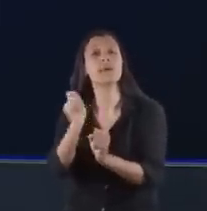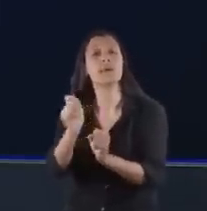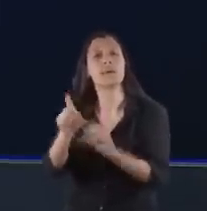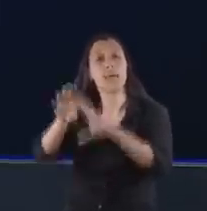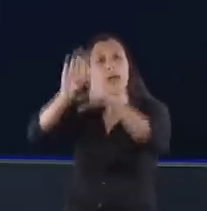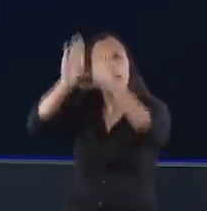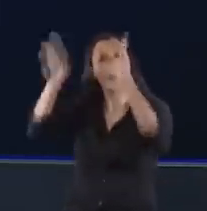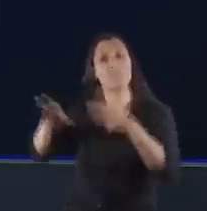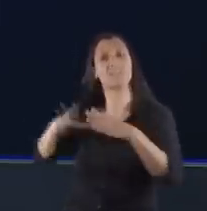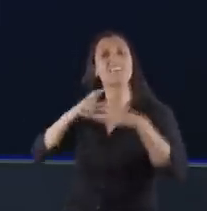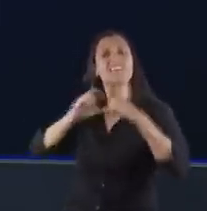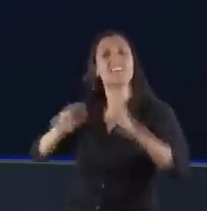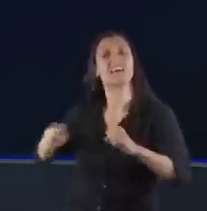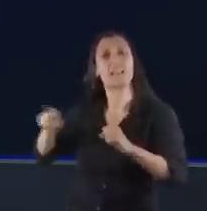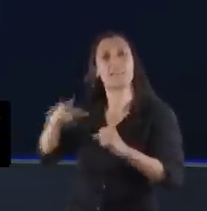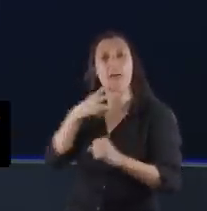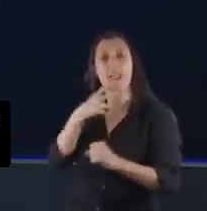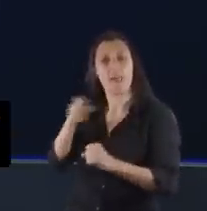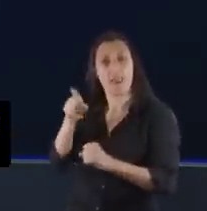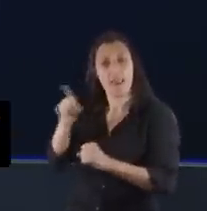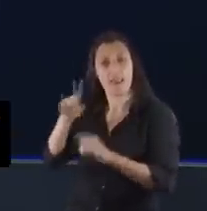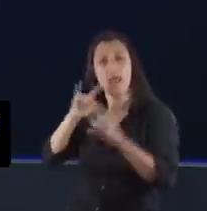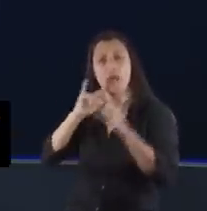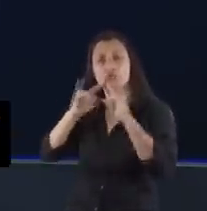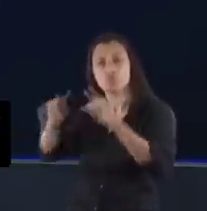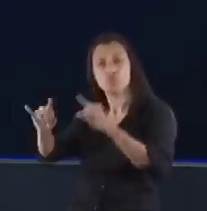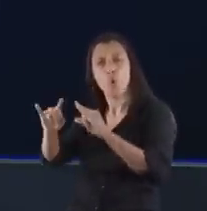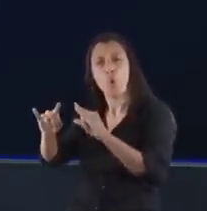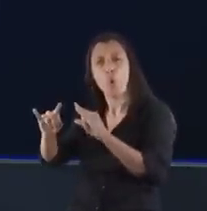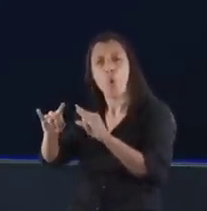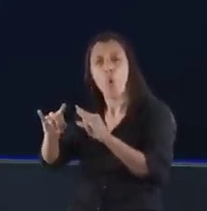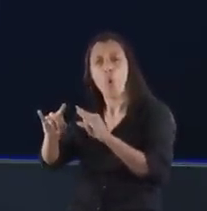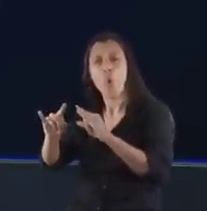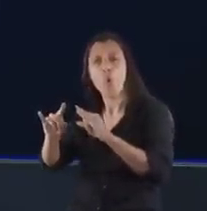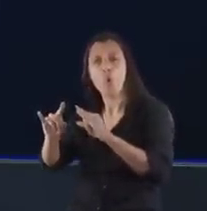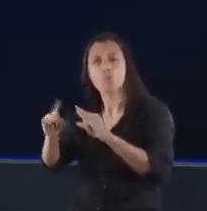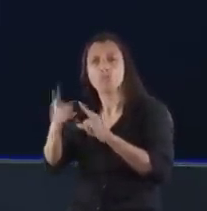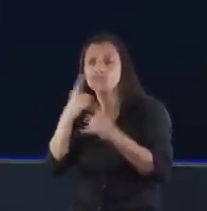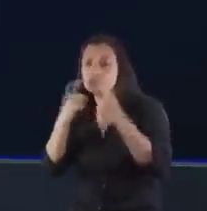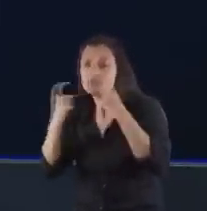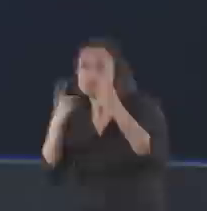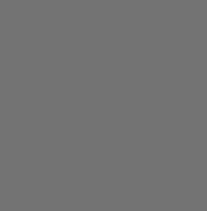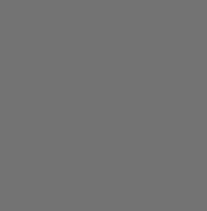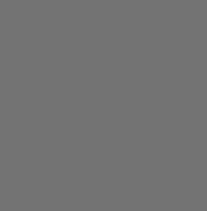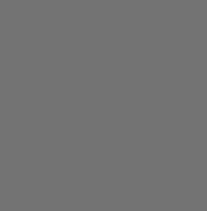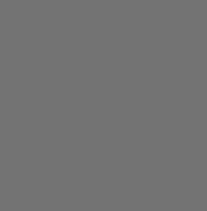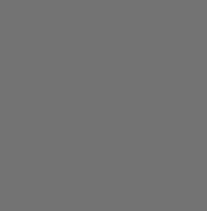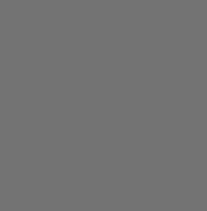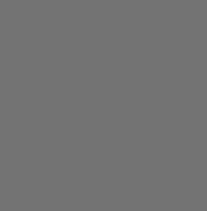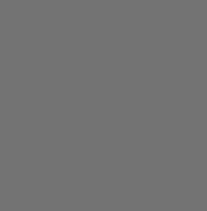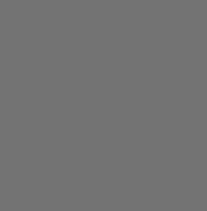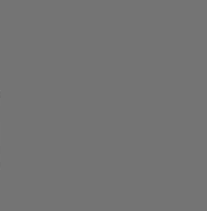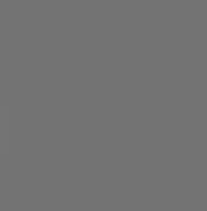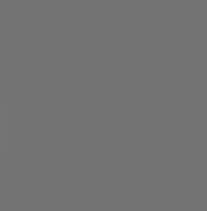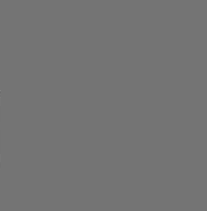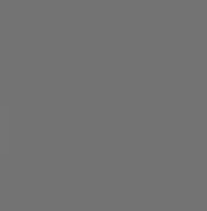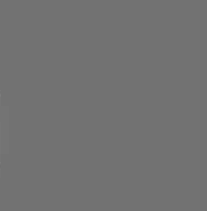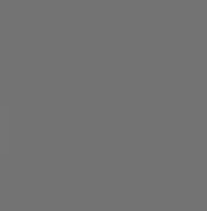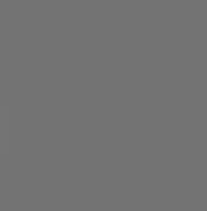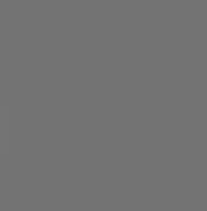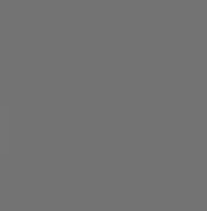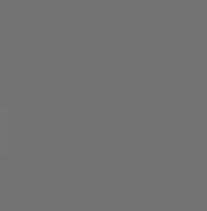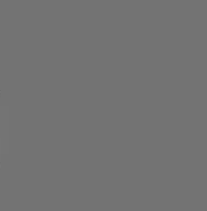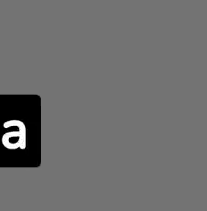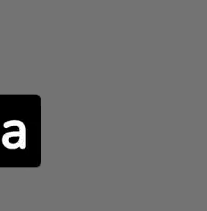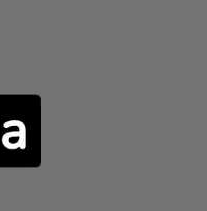muy buena noticia a los jubilados, pensionados y beneficiarios de planes. Por favor, antes de seguir viendo,